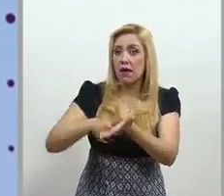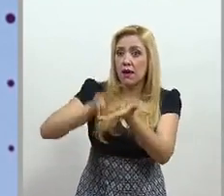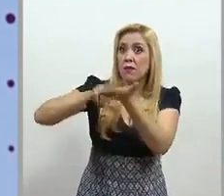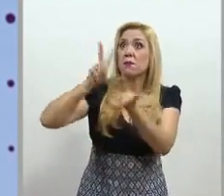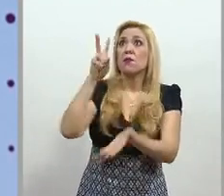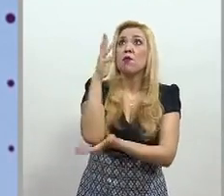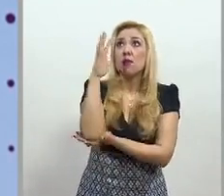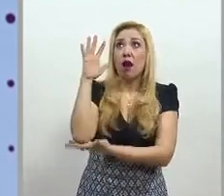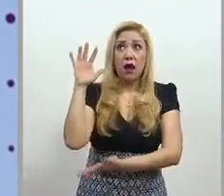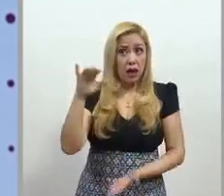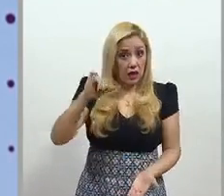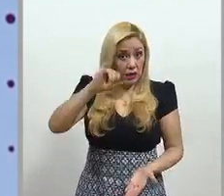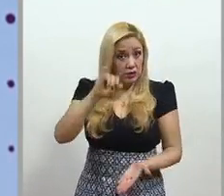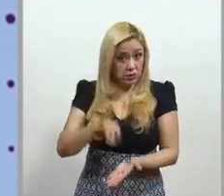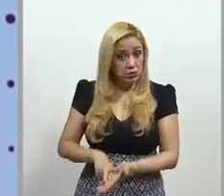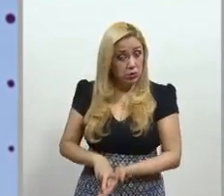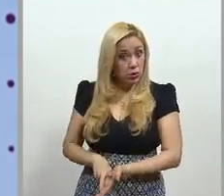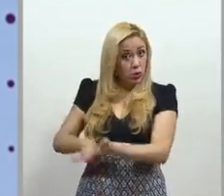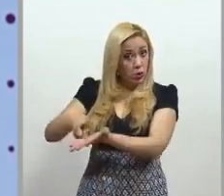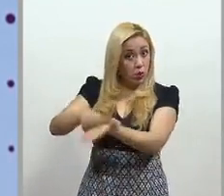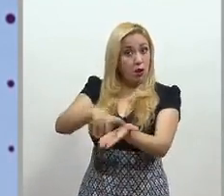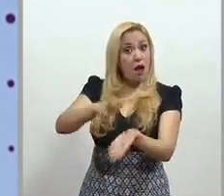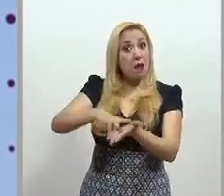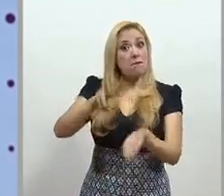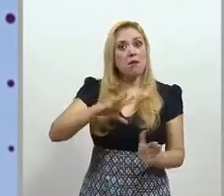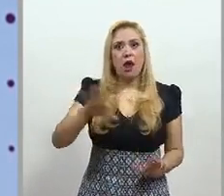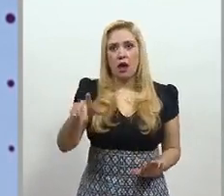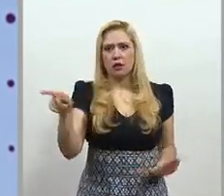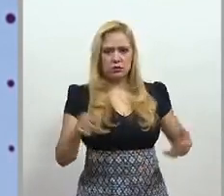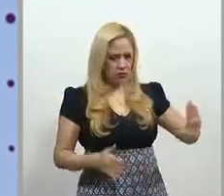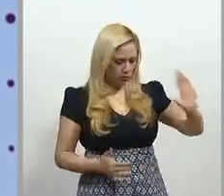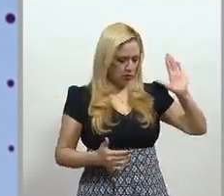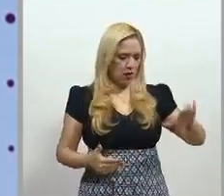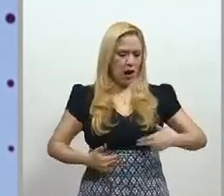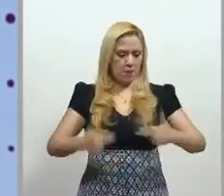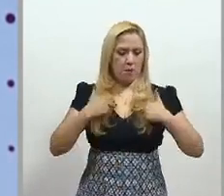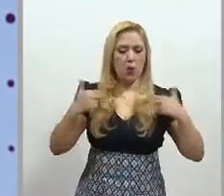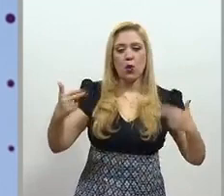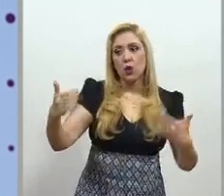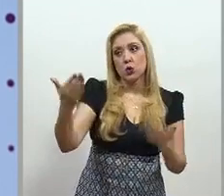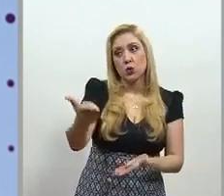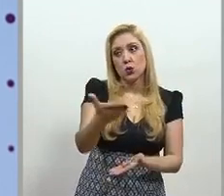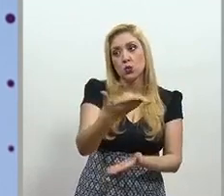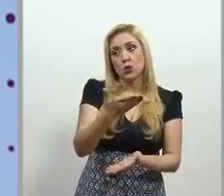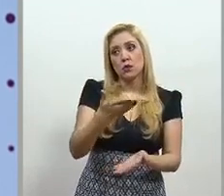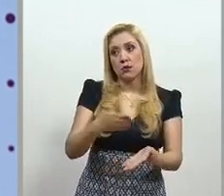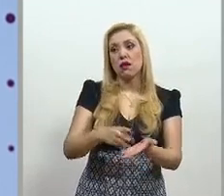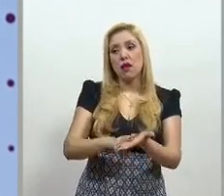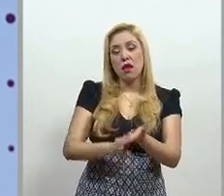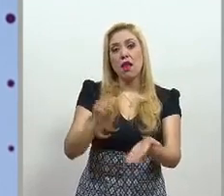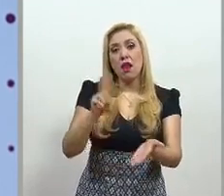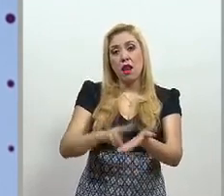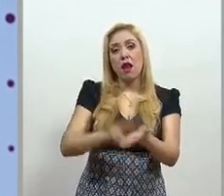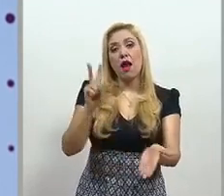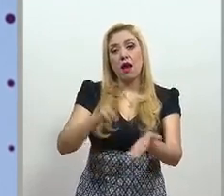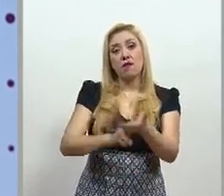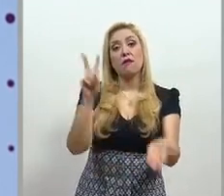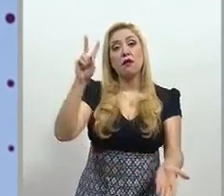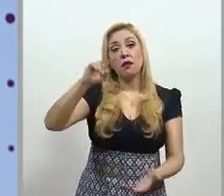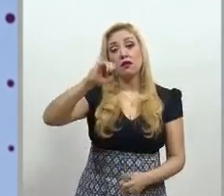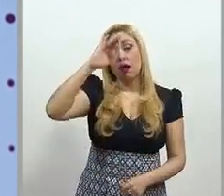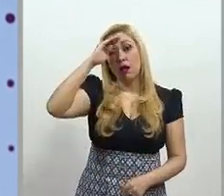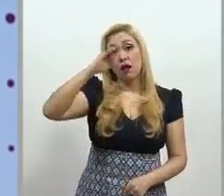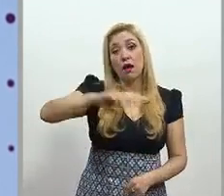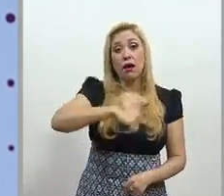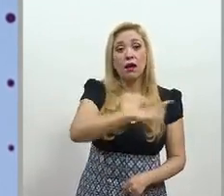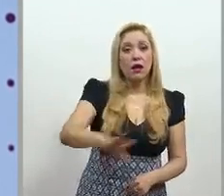ambiente, sino que da instrumentos muy prácticos para protegerlo. Entonces, por una parte, lo decía también Eduardo,